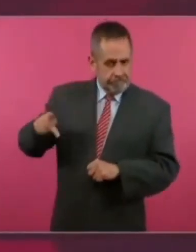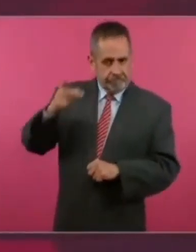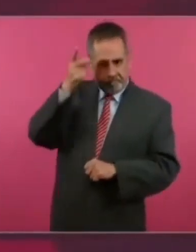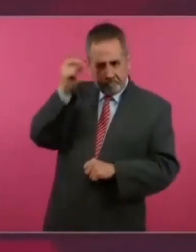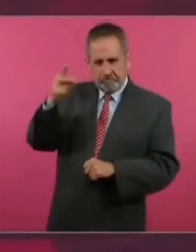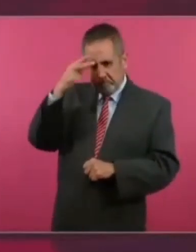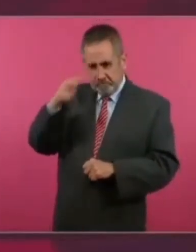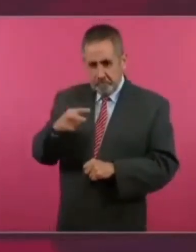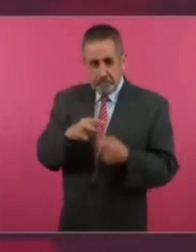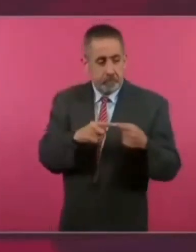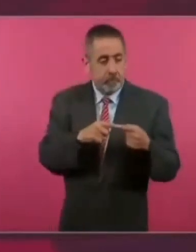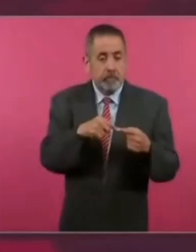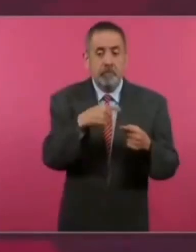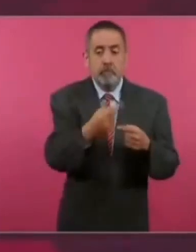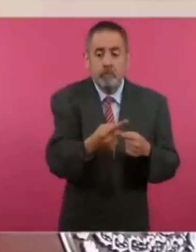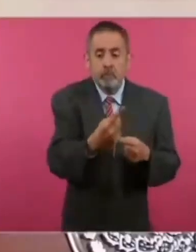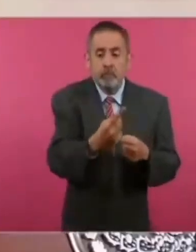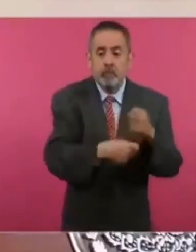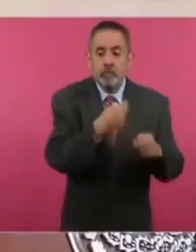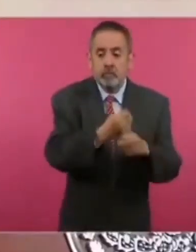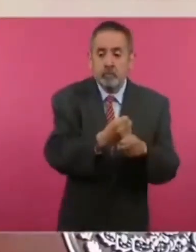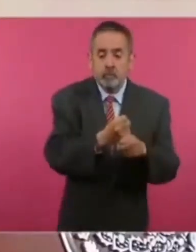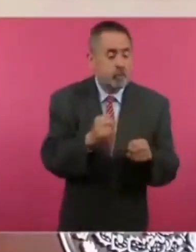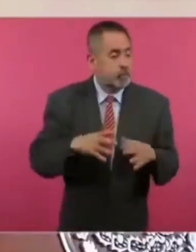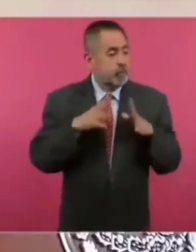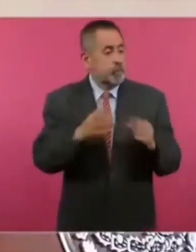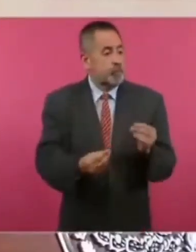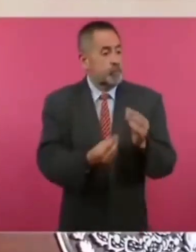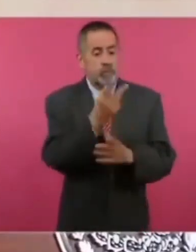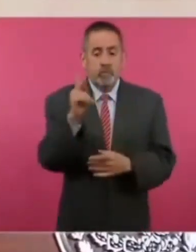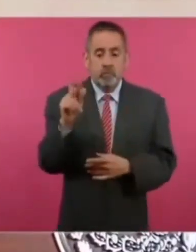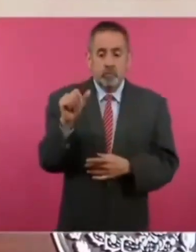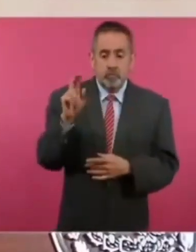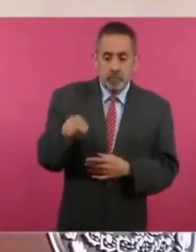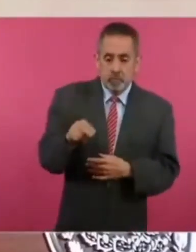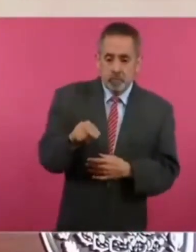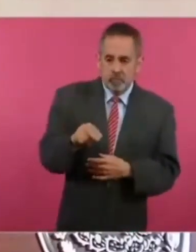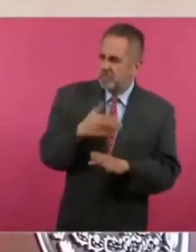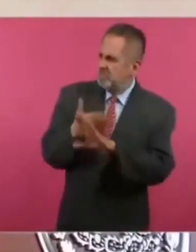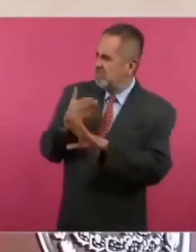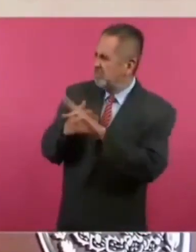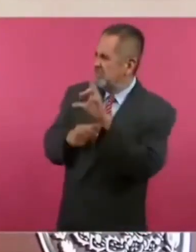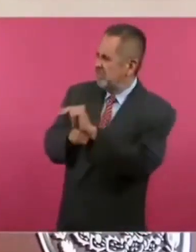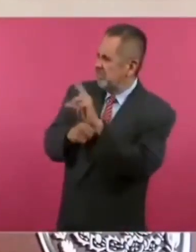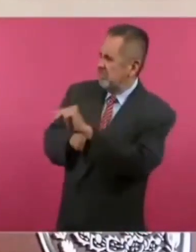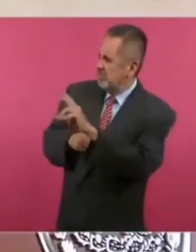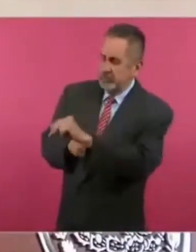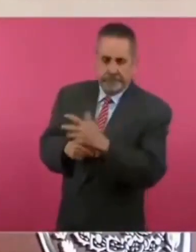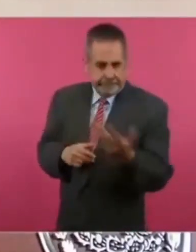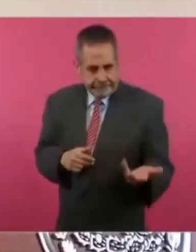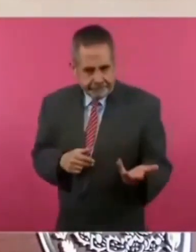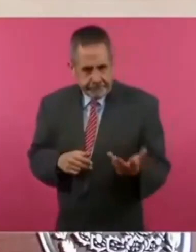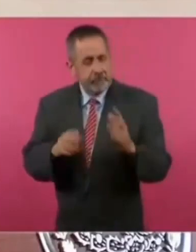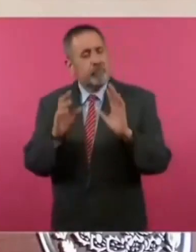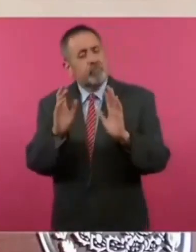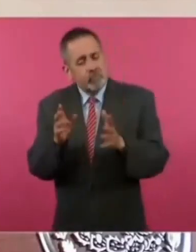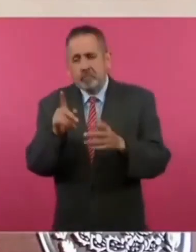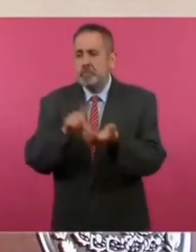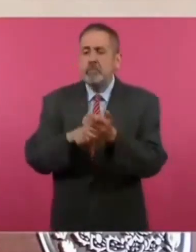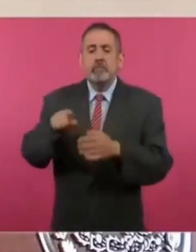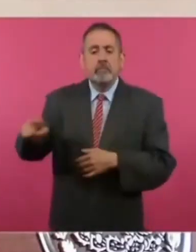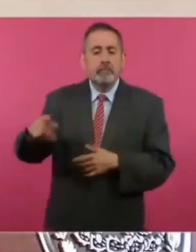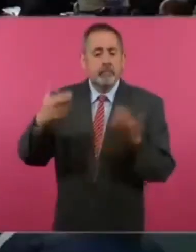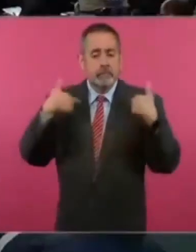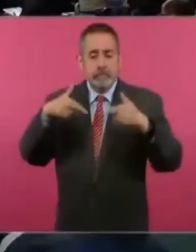1939. Pero eso no lo sabían los trabajadores petroleros. Los maestros votando por el PAN.